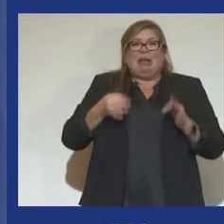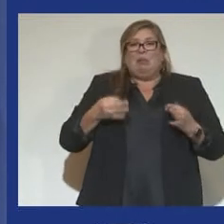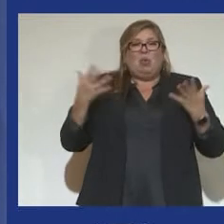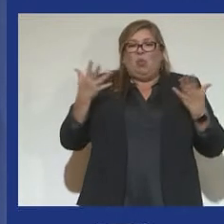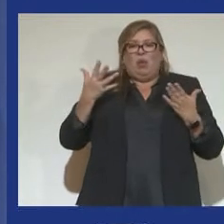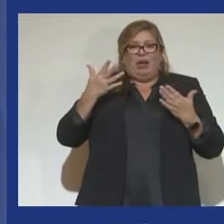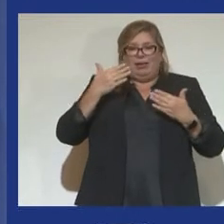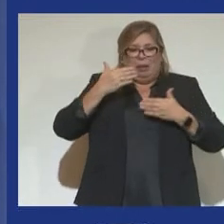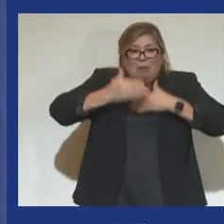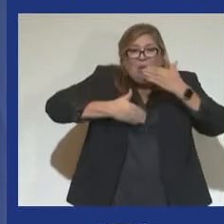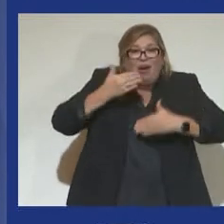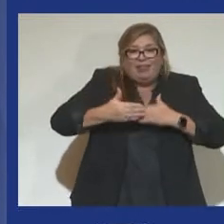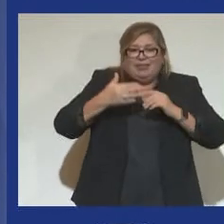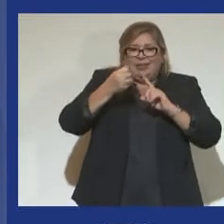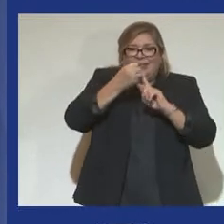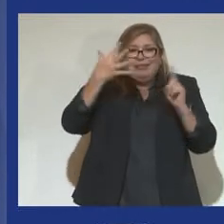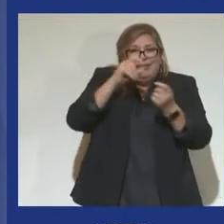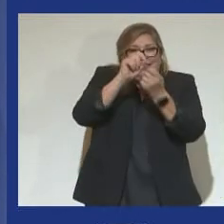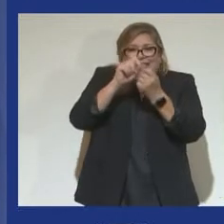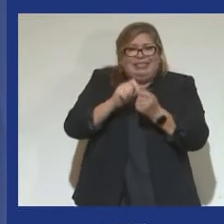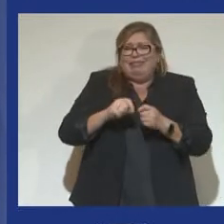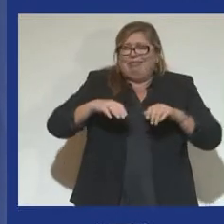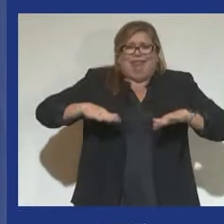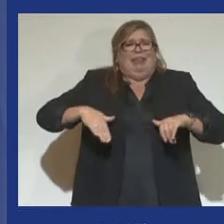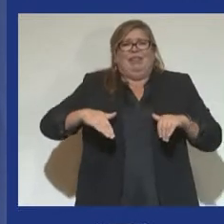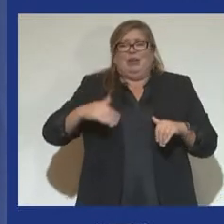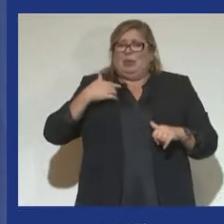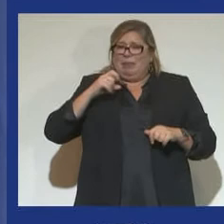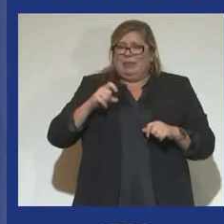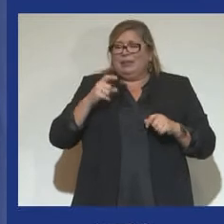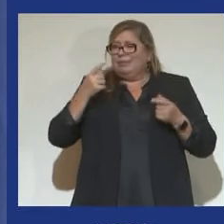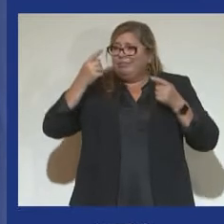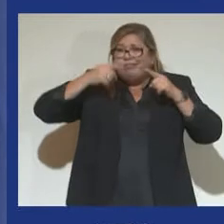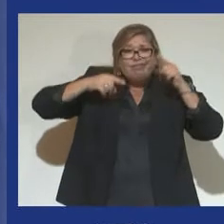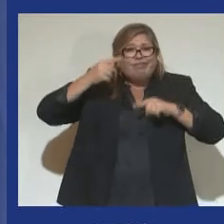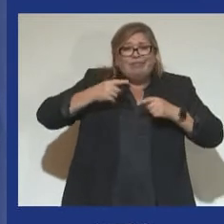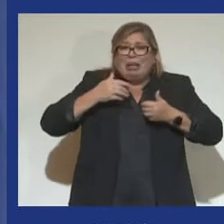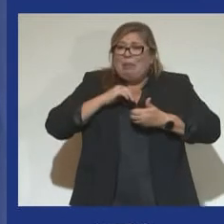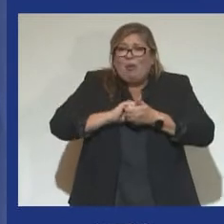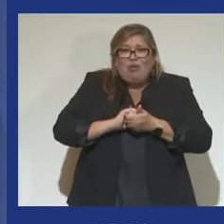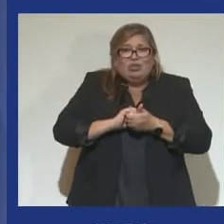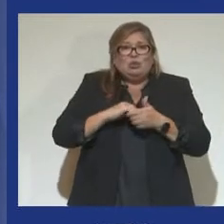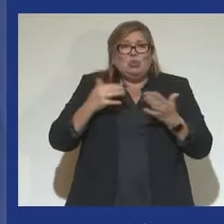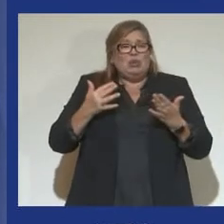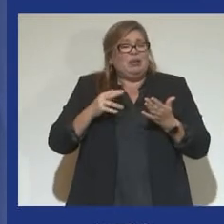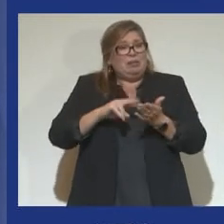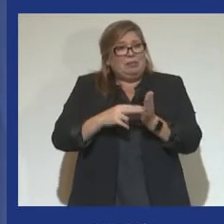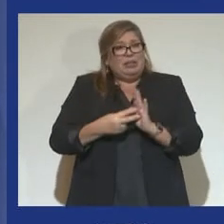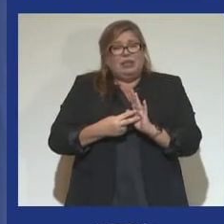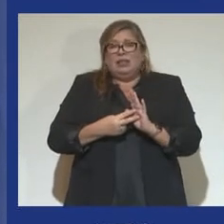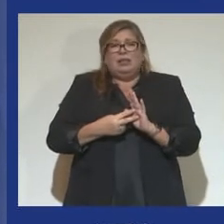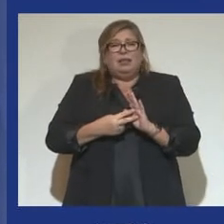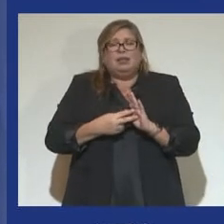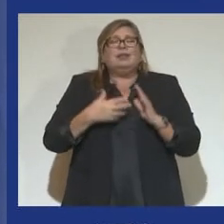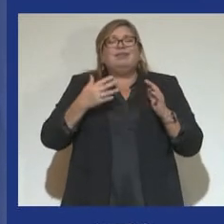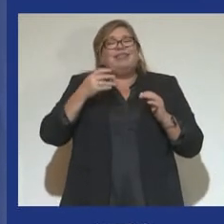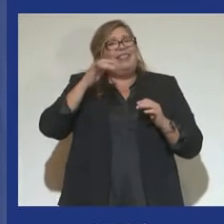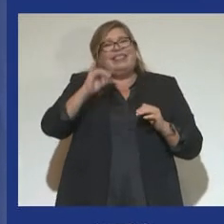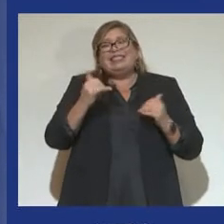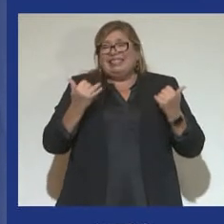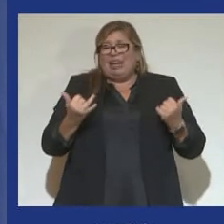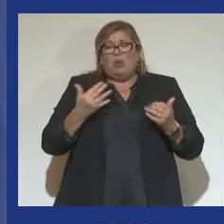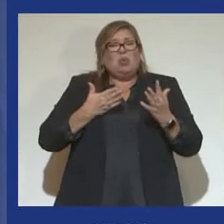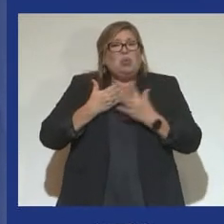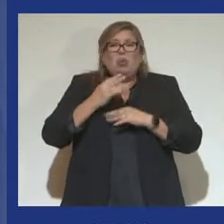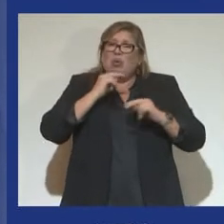estamos tratando de determinar cuál es el marco de referencia y cuáles son las colaboraciones y las partes interesadas es una